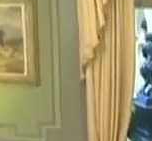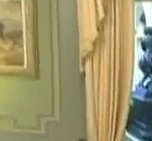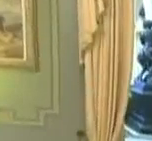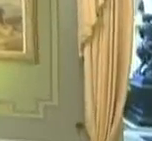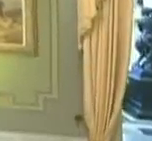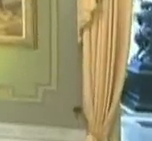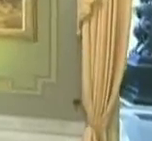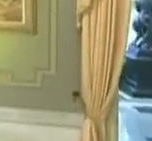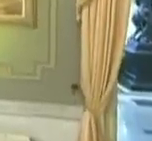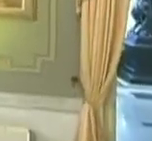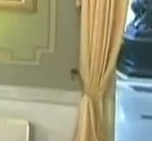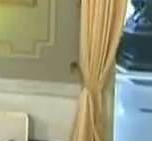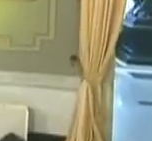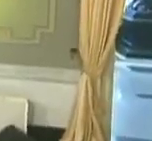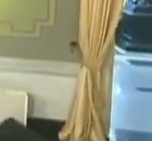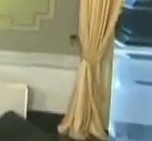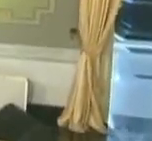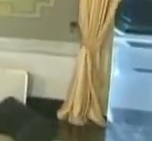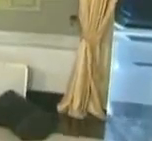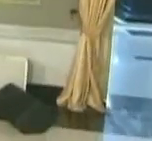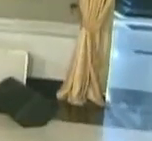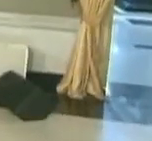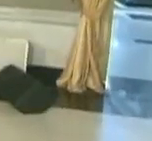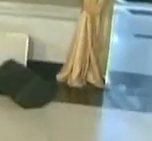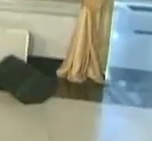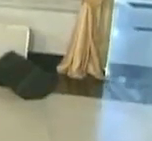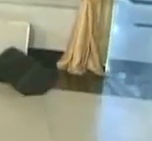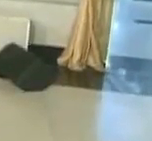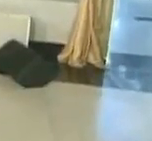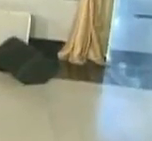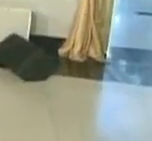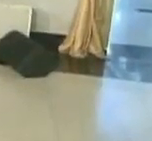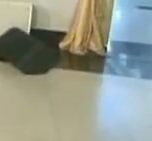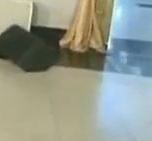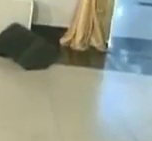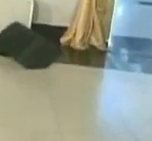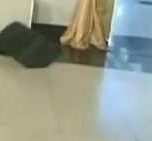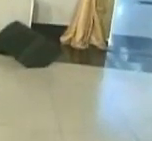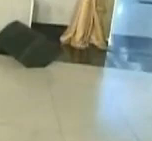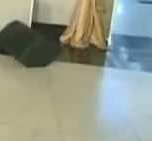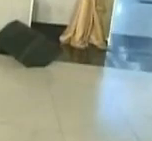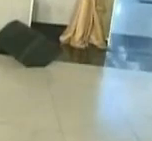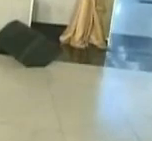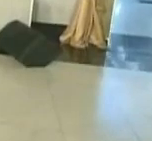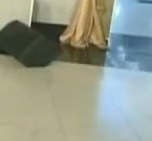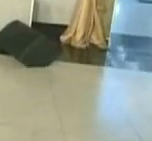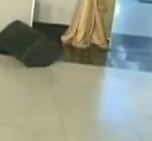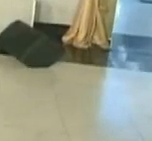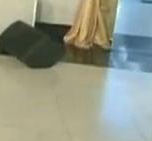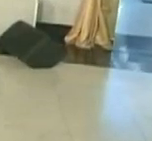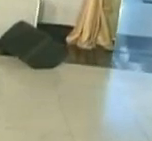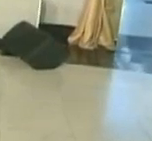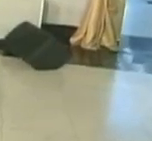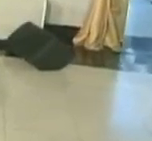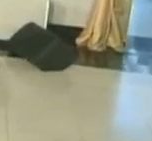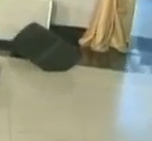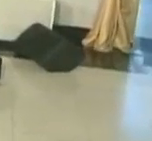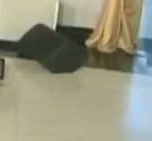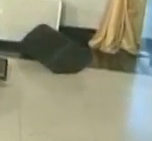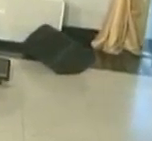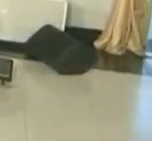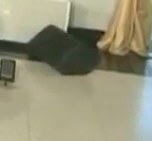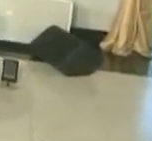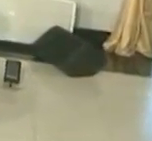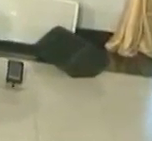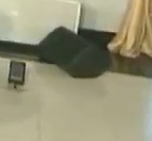cuando vinieron los presidentes y primeros ministros. La cumbre del ALBA fue aquí. Estábamos en este mismo salón, Sol